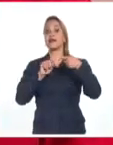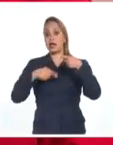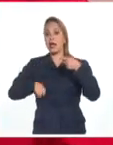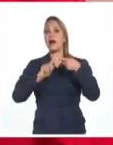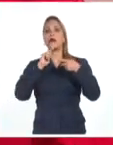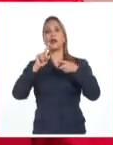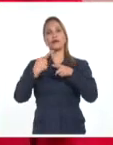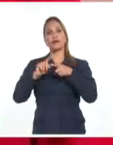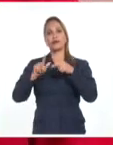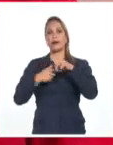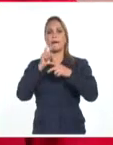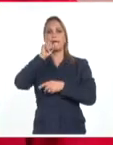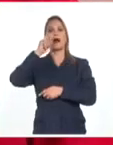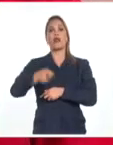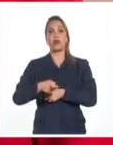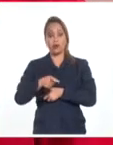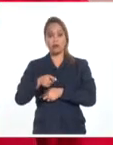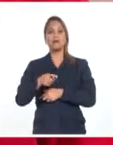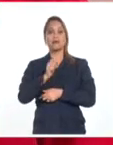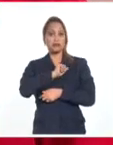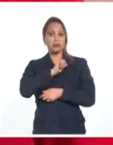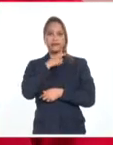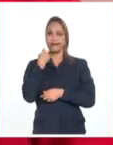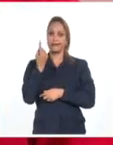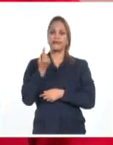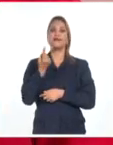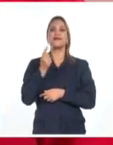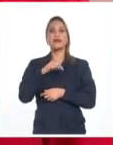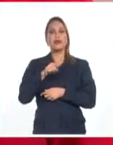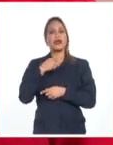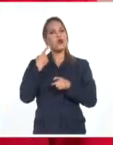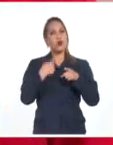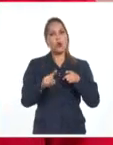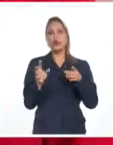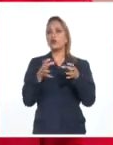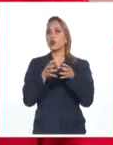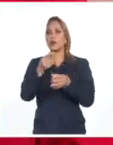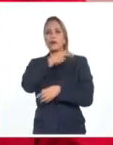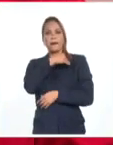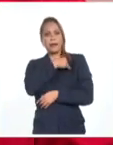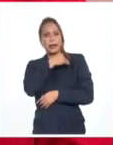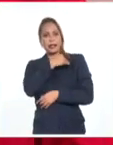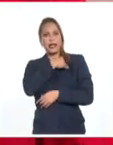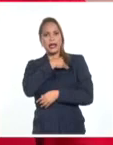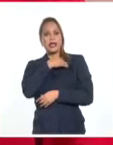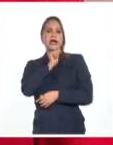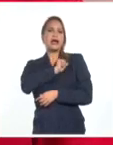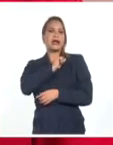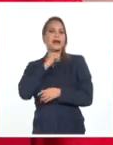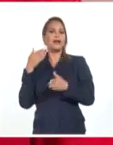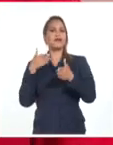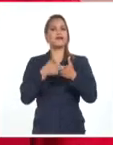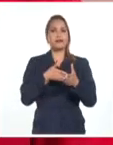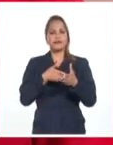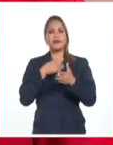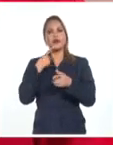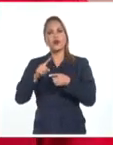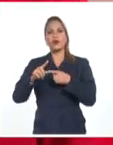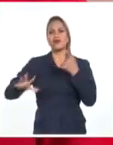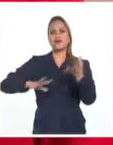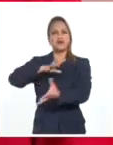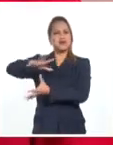Maduro, intentos de invasiones disfrazadas a través de grupos de paramilitares, han intentado golpes parlamentarios,